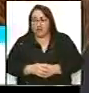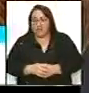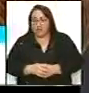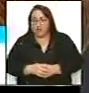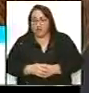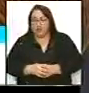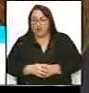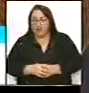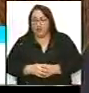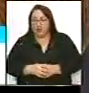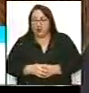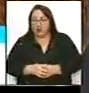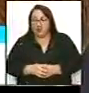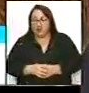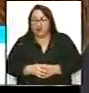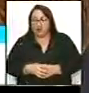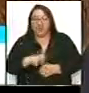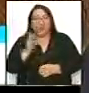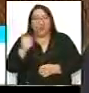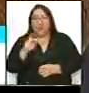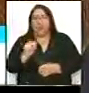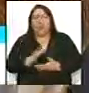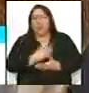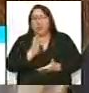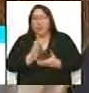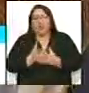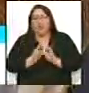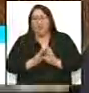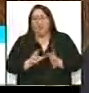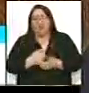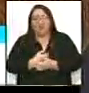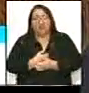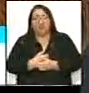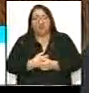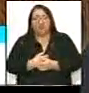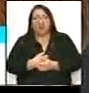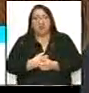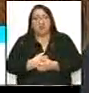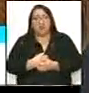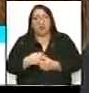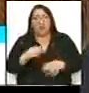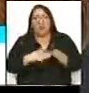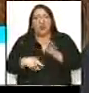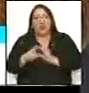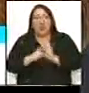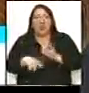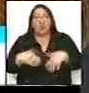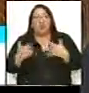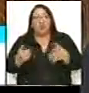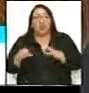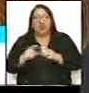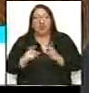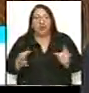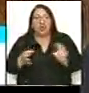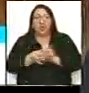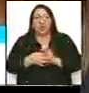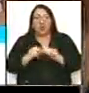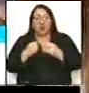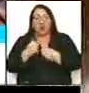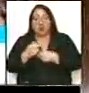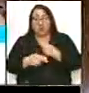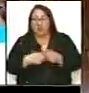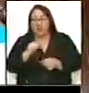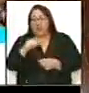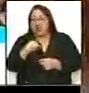Partido Nacional. Yo creo que eso no sería mayor problema. Es decir, un movimiento regional podría hacer una alianza con un Partido